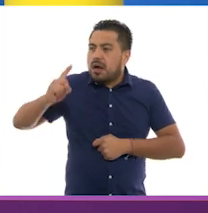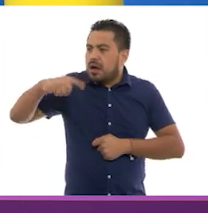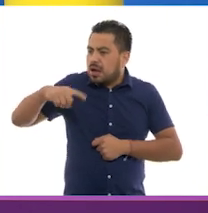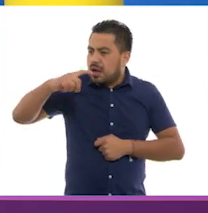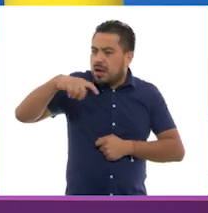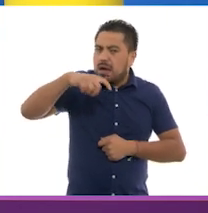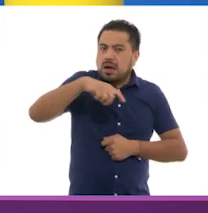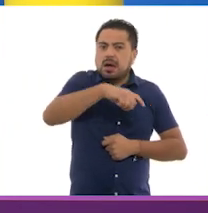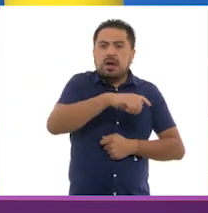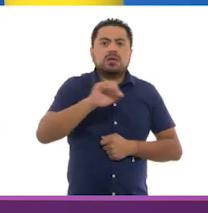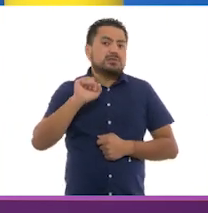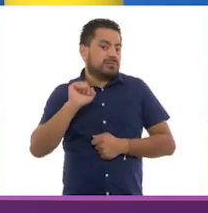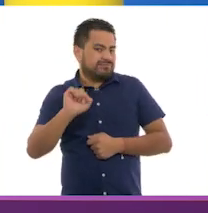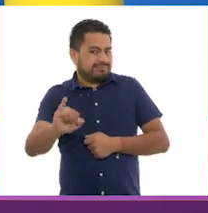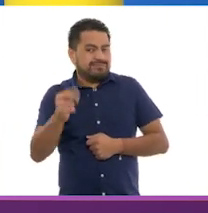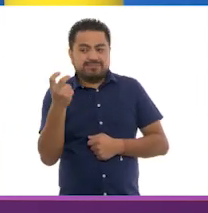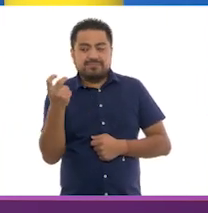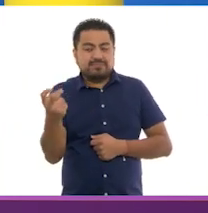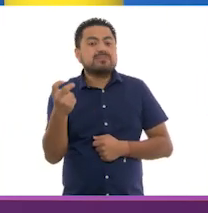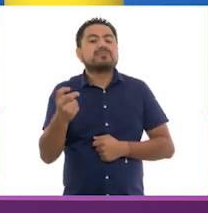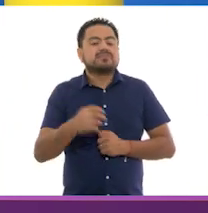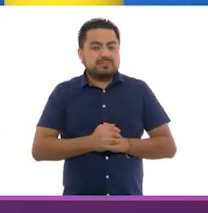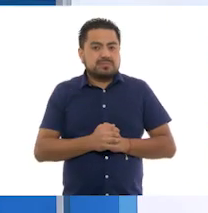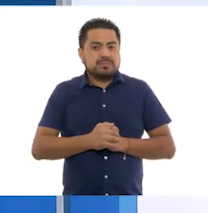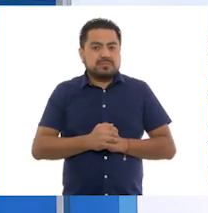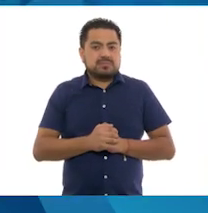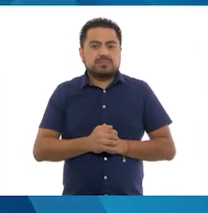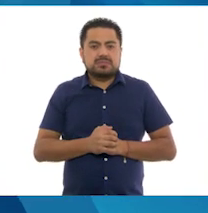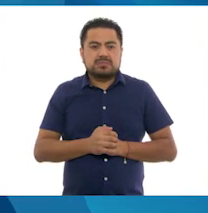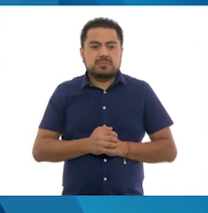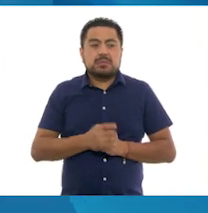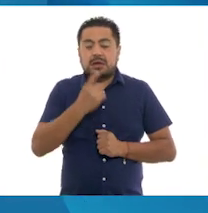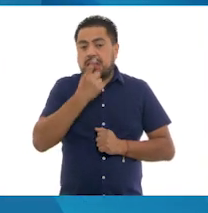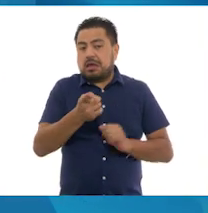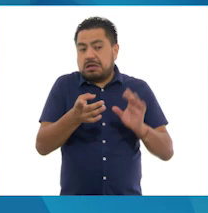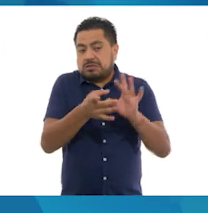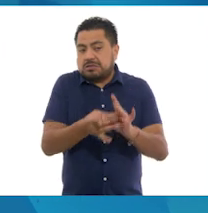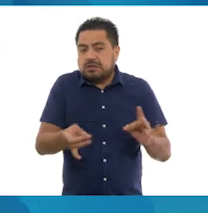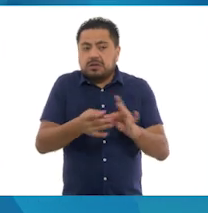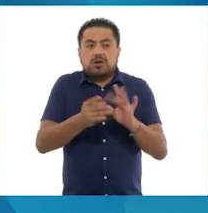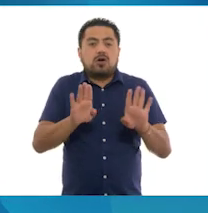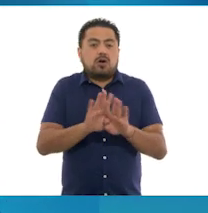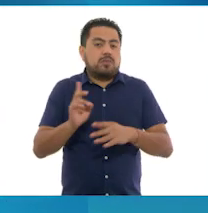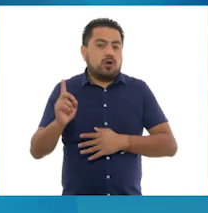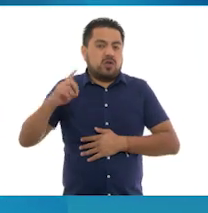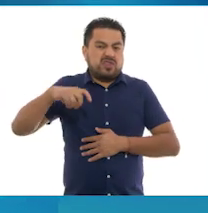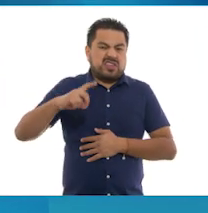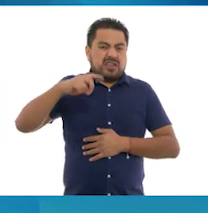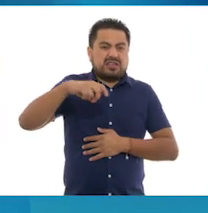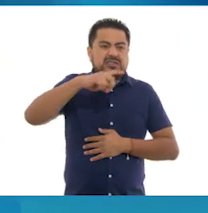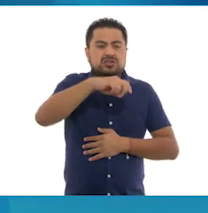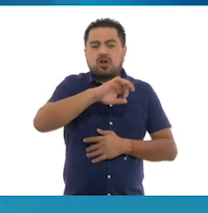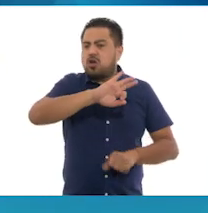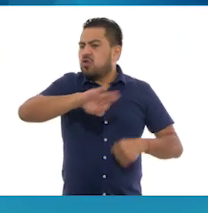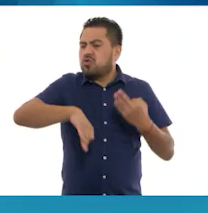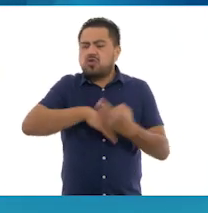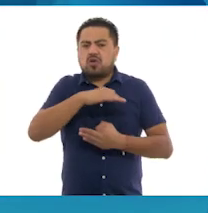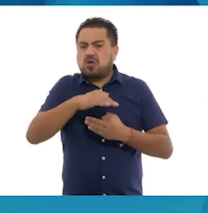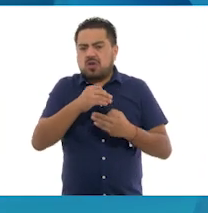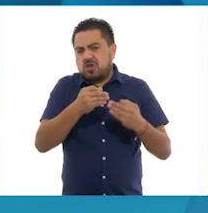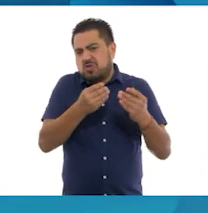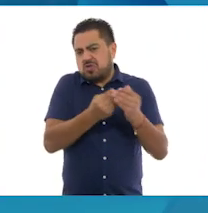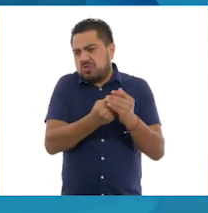prehistóricos? Sí, sí, Raulito, sí, prehistóricos, lo dijiste bien. Es decir, los dinosaurios, de todos tipos y